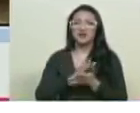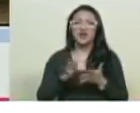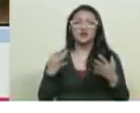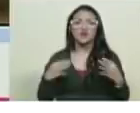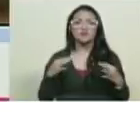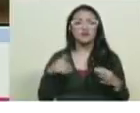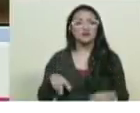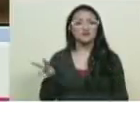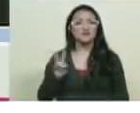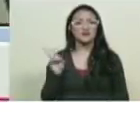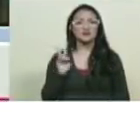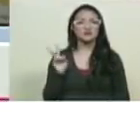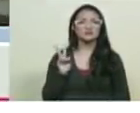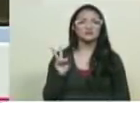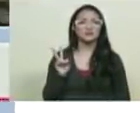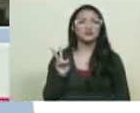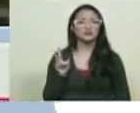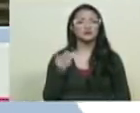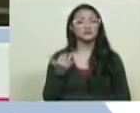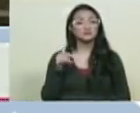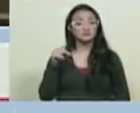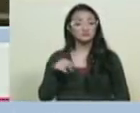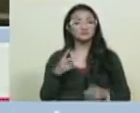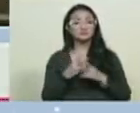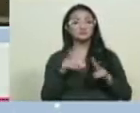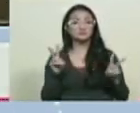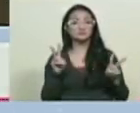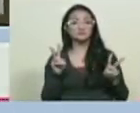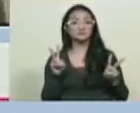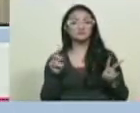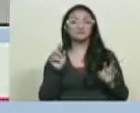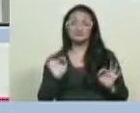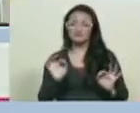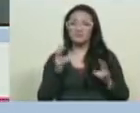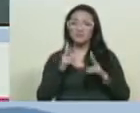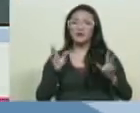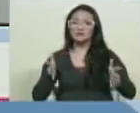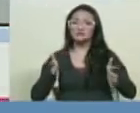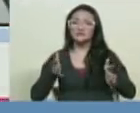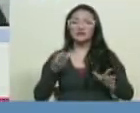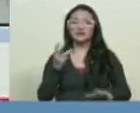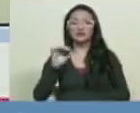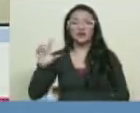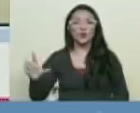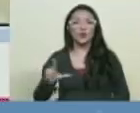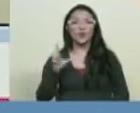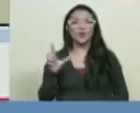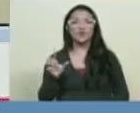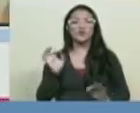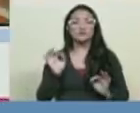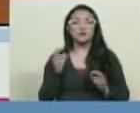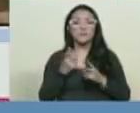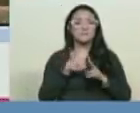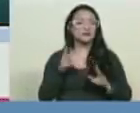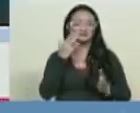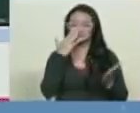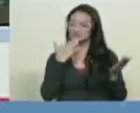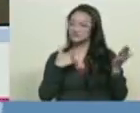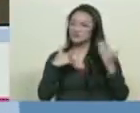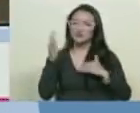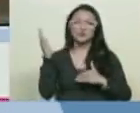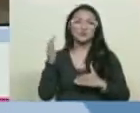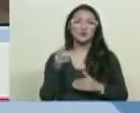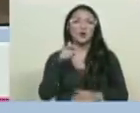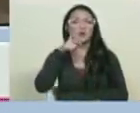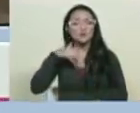en absoluta paz. Y hoy está en paz, que es lo más importante. La paz que se impuso el 30 de julio parece ser una paz perenne siempre y cuando